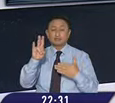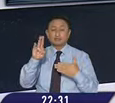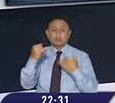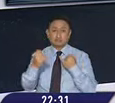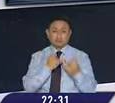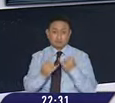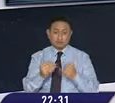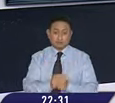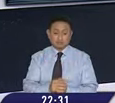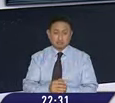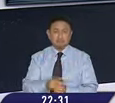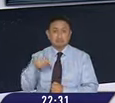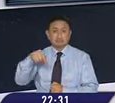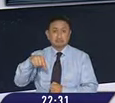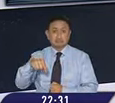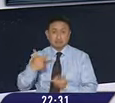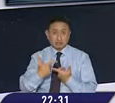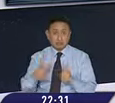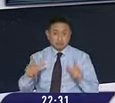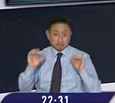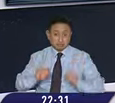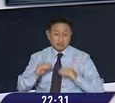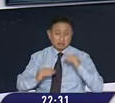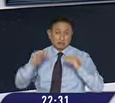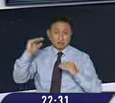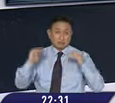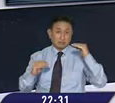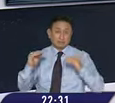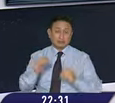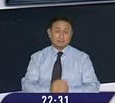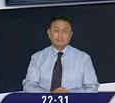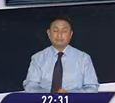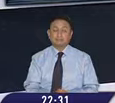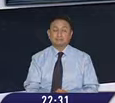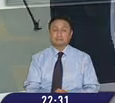$4.27, mismo que es liberado y podría ser revisado cada mes.